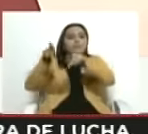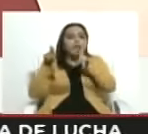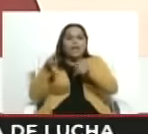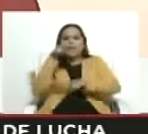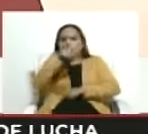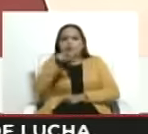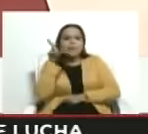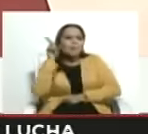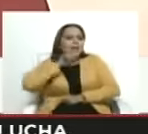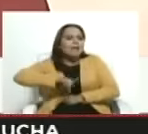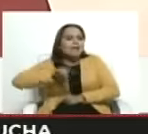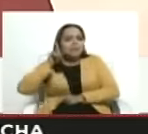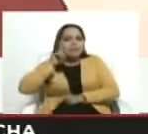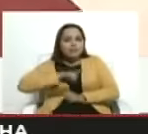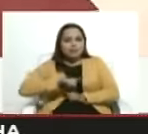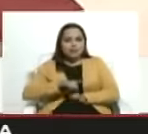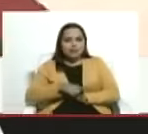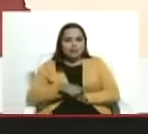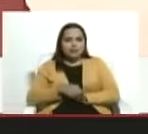verdad.